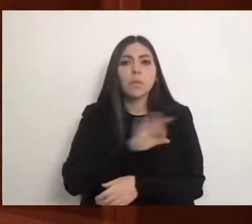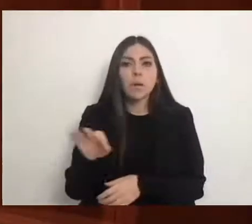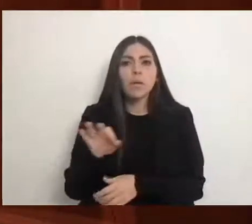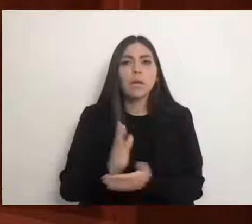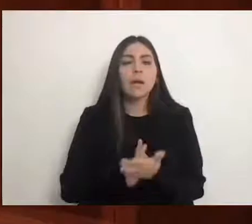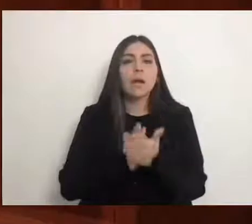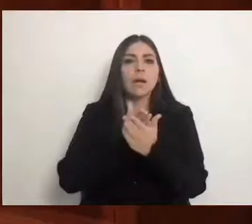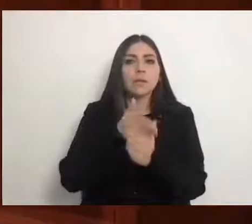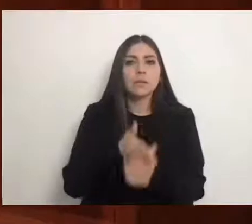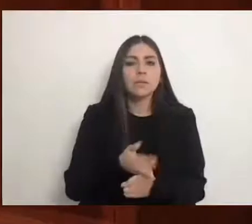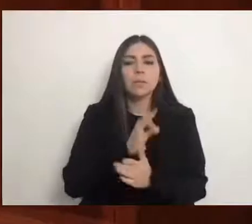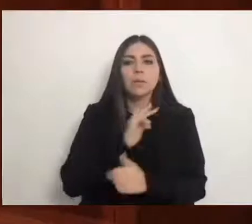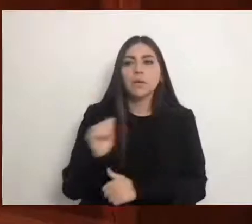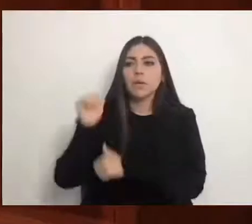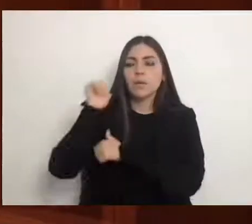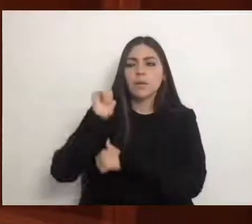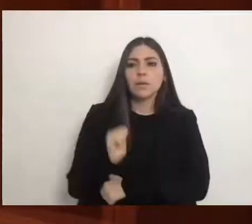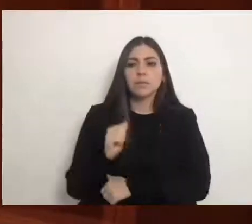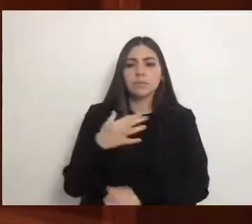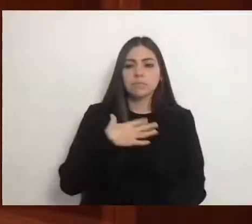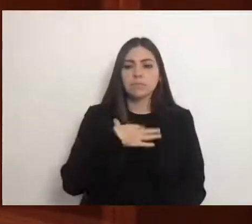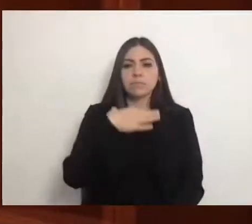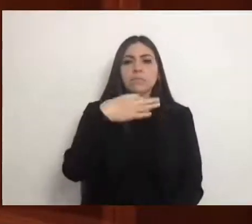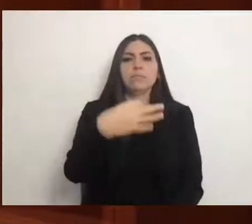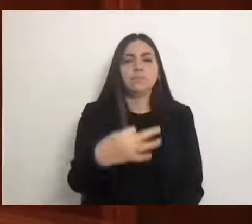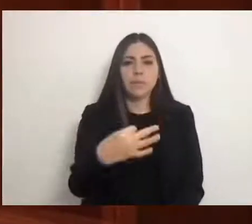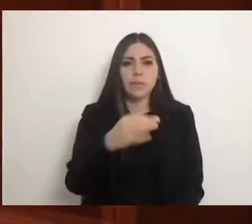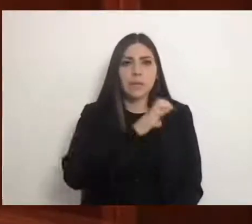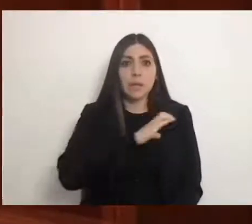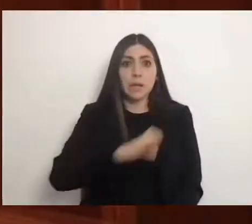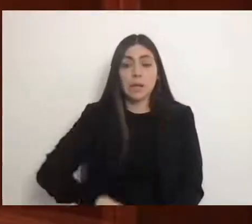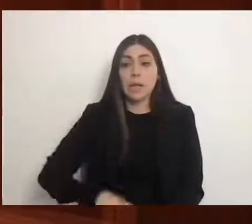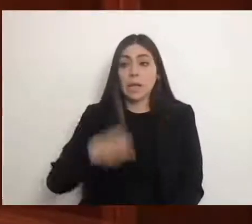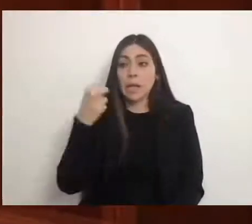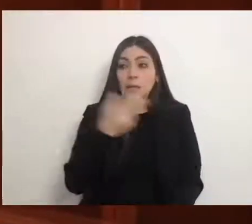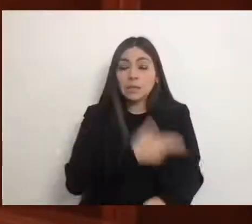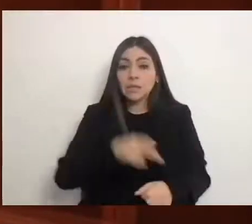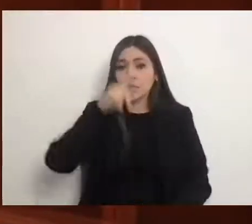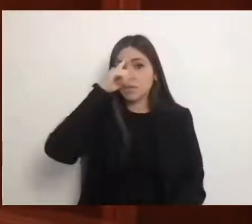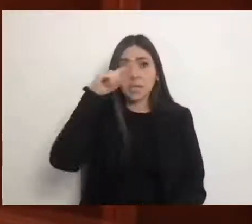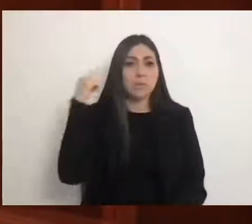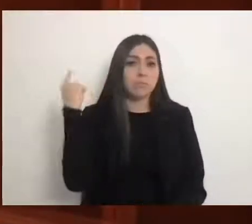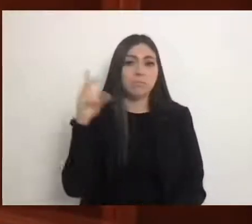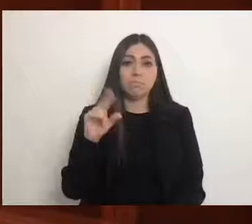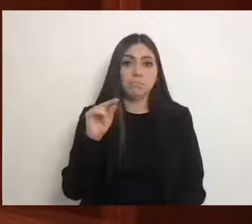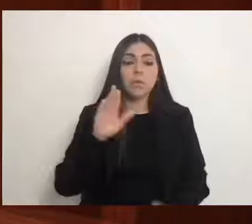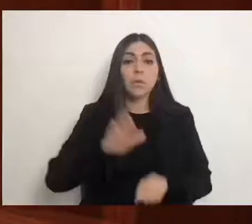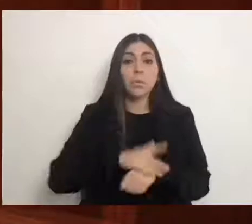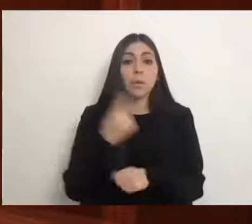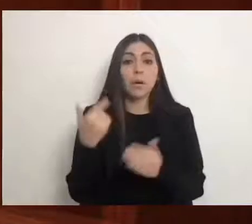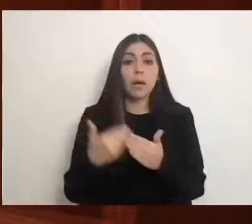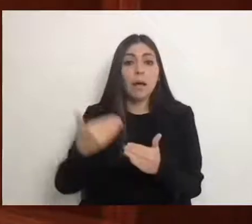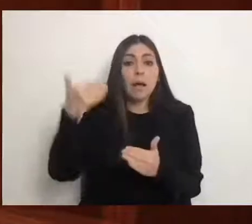a un cargo de elección popular, lo cual no fue sencillo, en razón de que previamente las mujeres